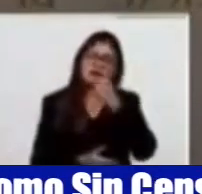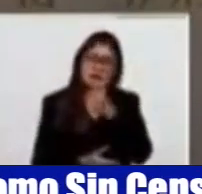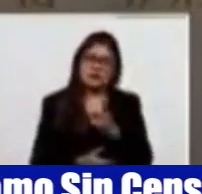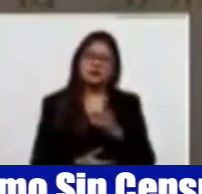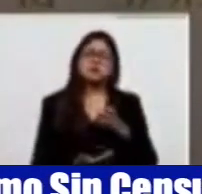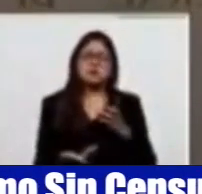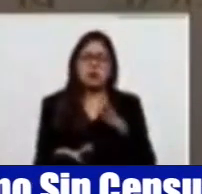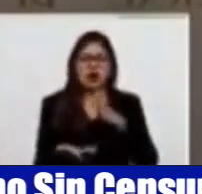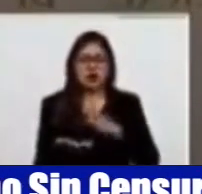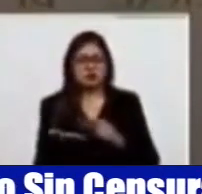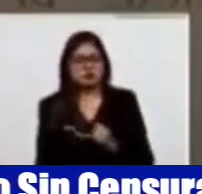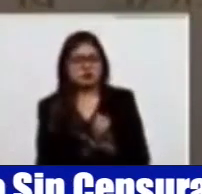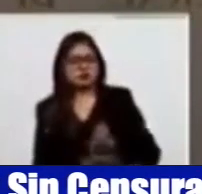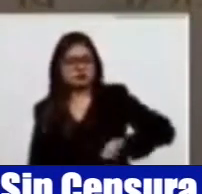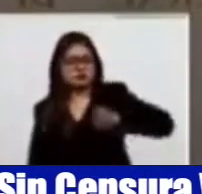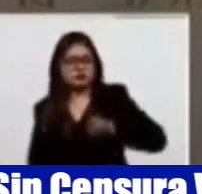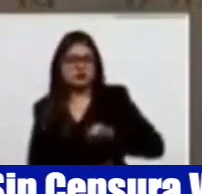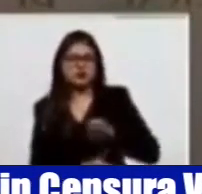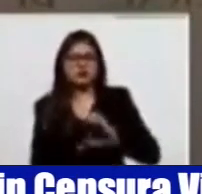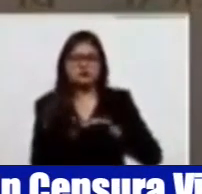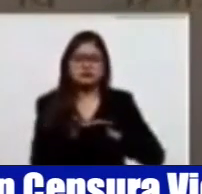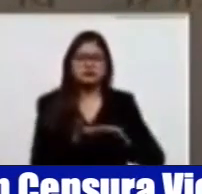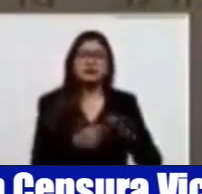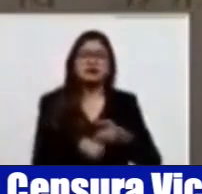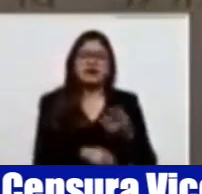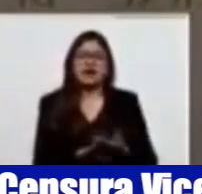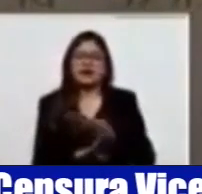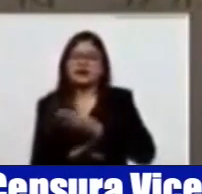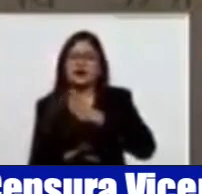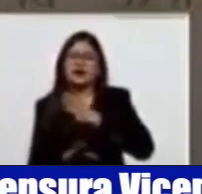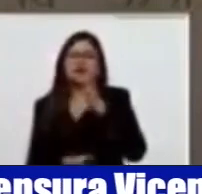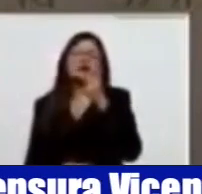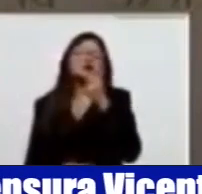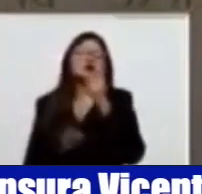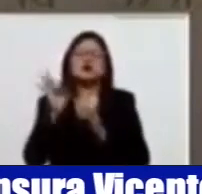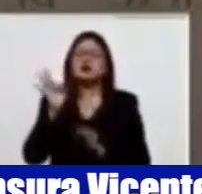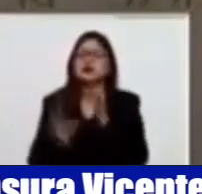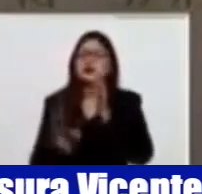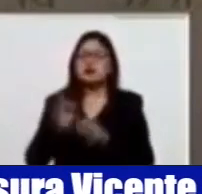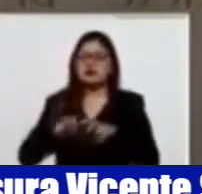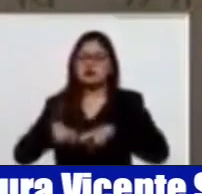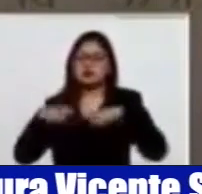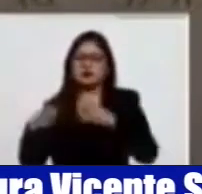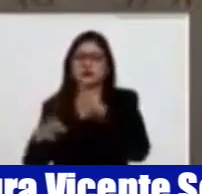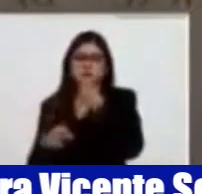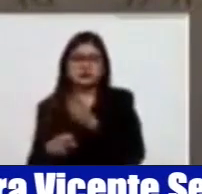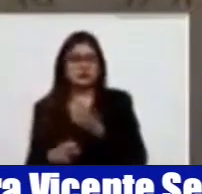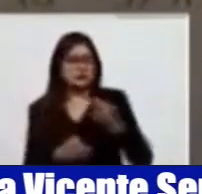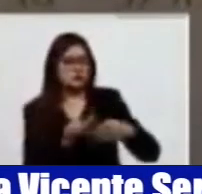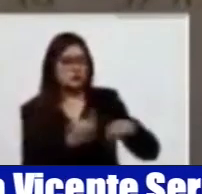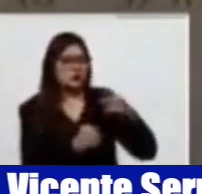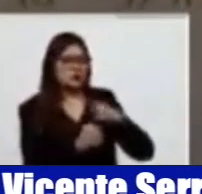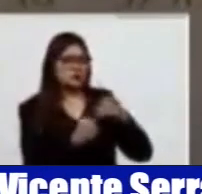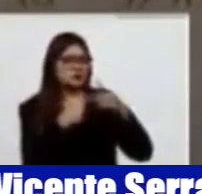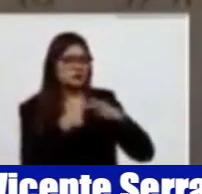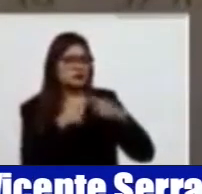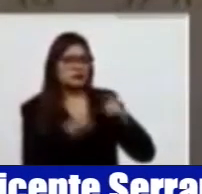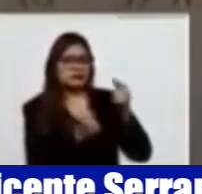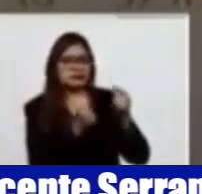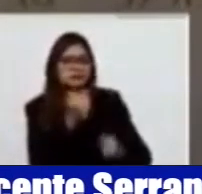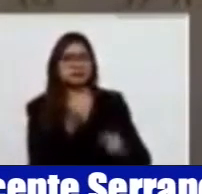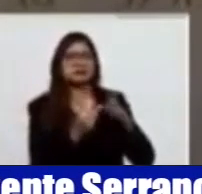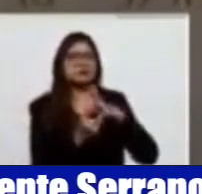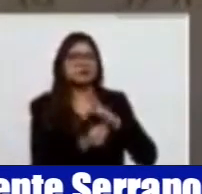sentencias absolutorias derivado a que hay una sentencia de un colegiado donde dice que toda esta gente fue torturada y que todo